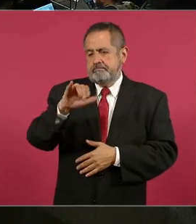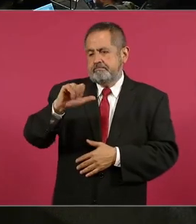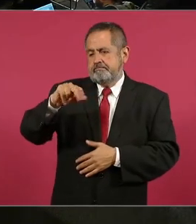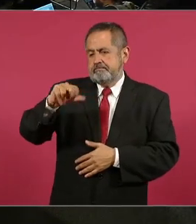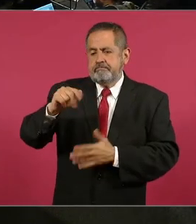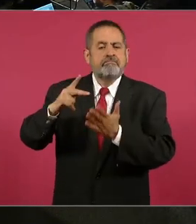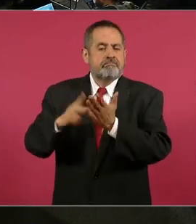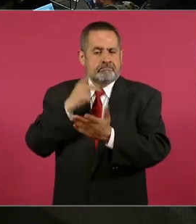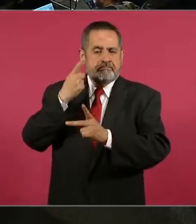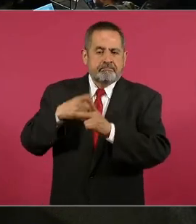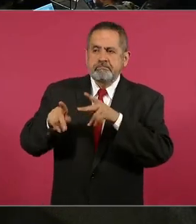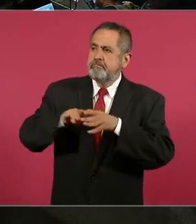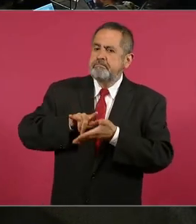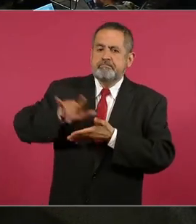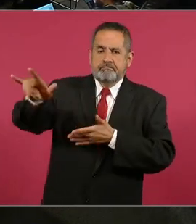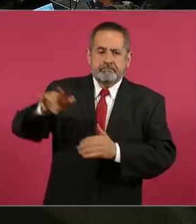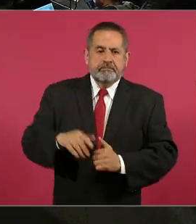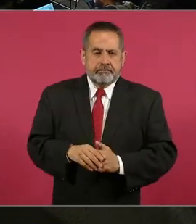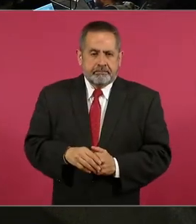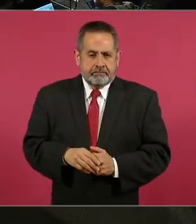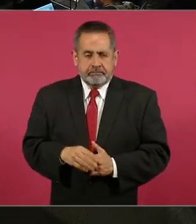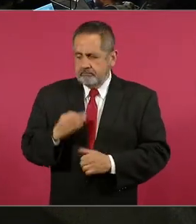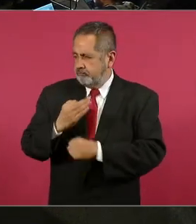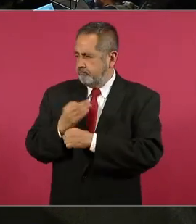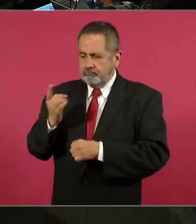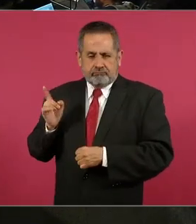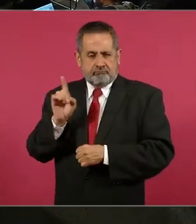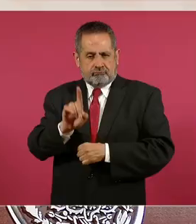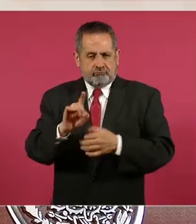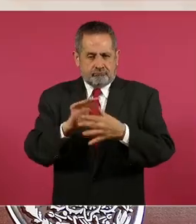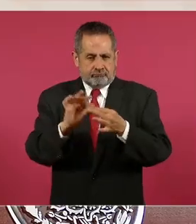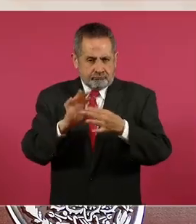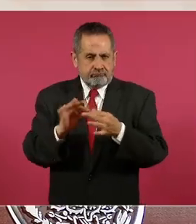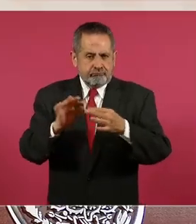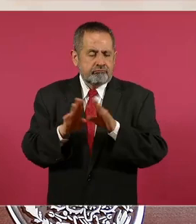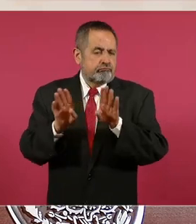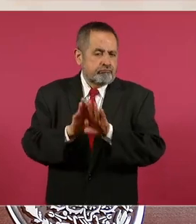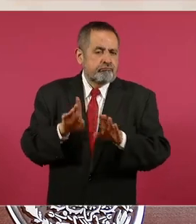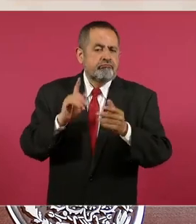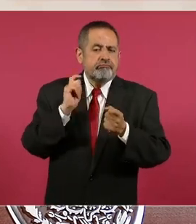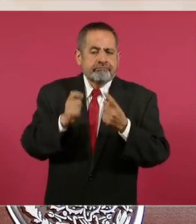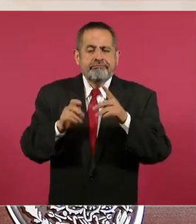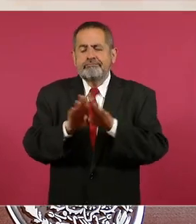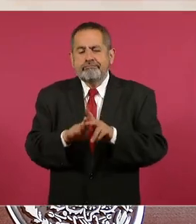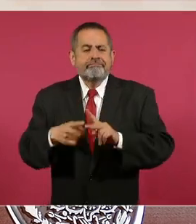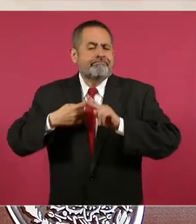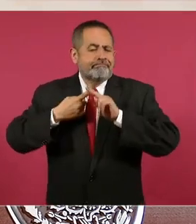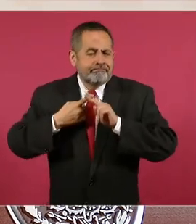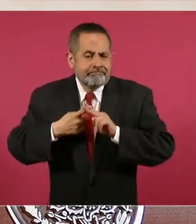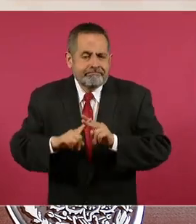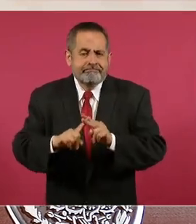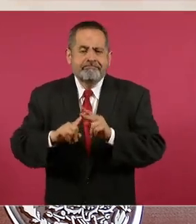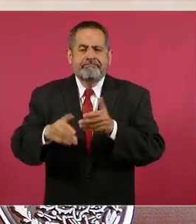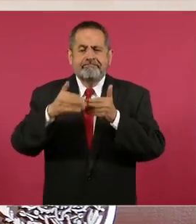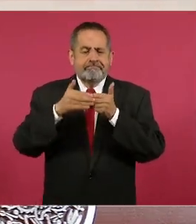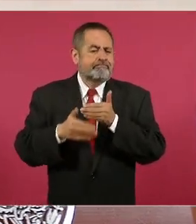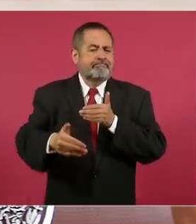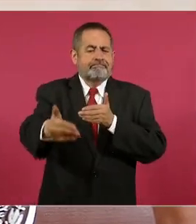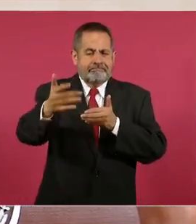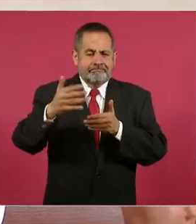Y se les va a explicar en qué condiciones es el inicio,